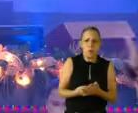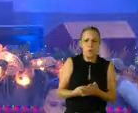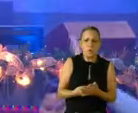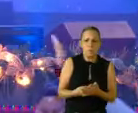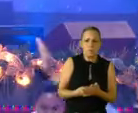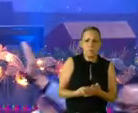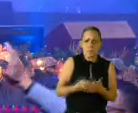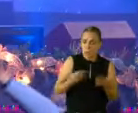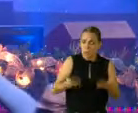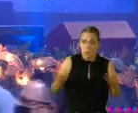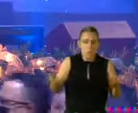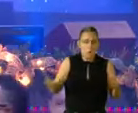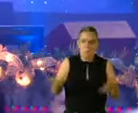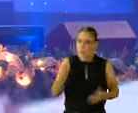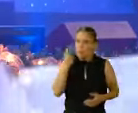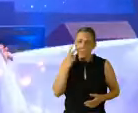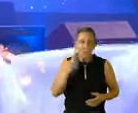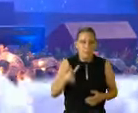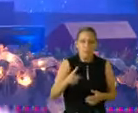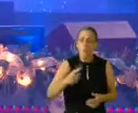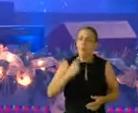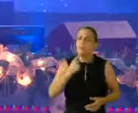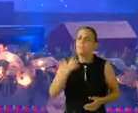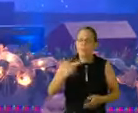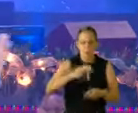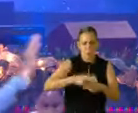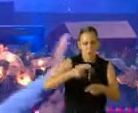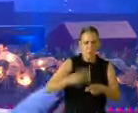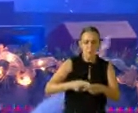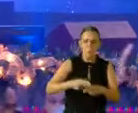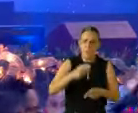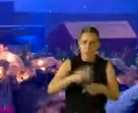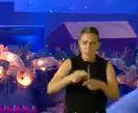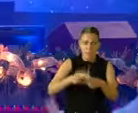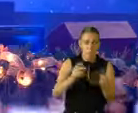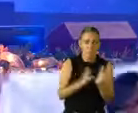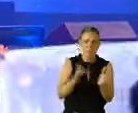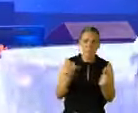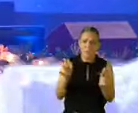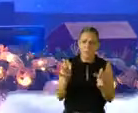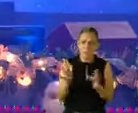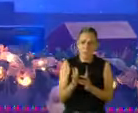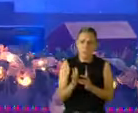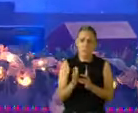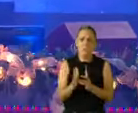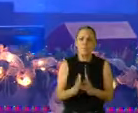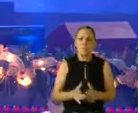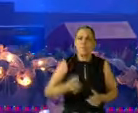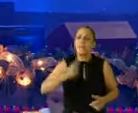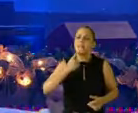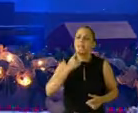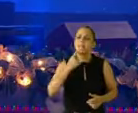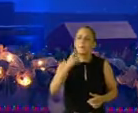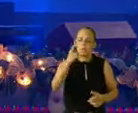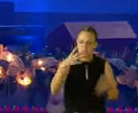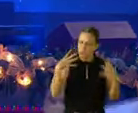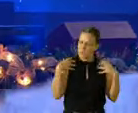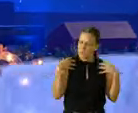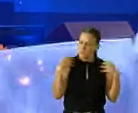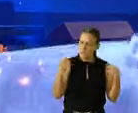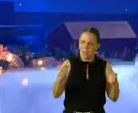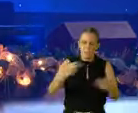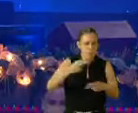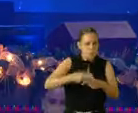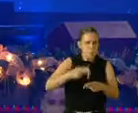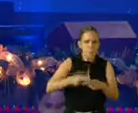que no se ve y le pongo nombre en el nombre de Jesús. Le pongo nombre a tu sanidad, le pongo nombre a tu restauración, le